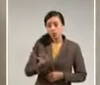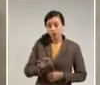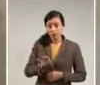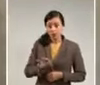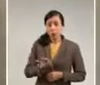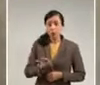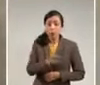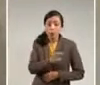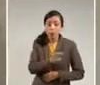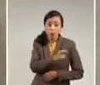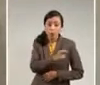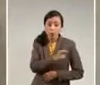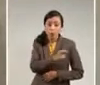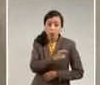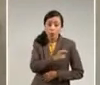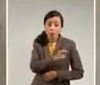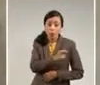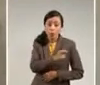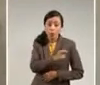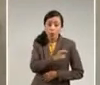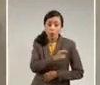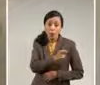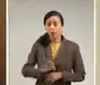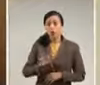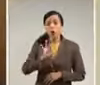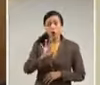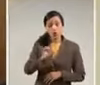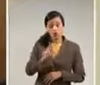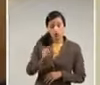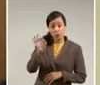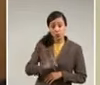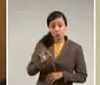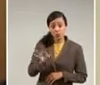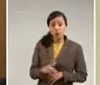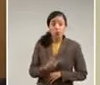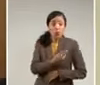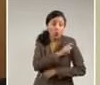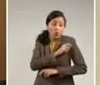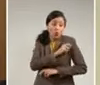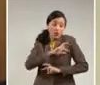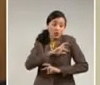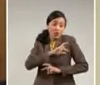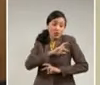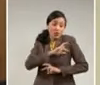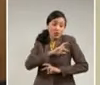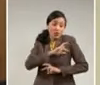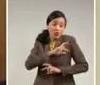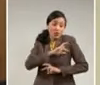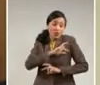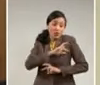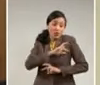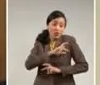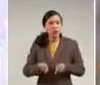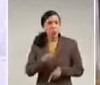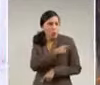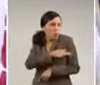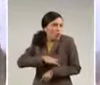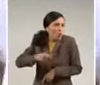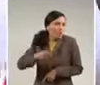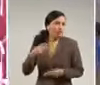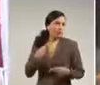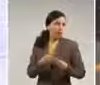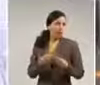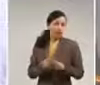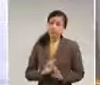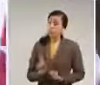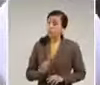completo de vacunación y el 81% la dosis de refuerzo. Pero ello no debe ser motivo para un exceso de confianza. El incremento sostenido